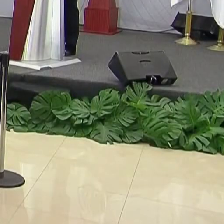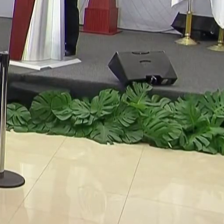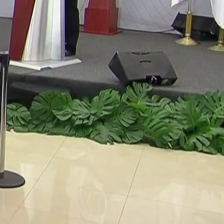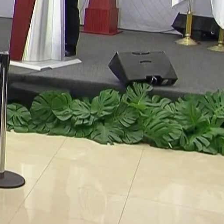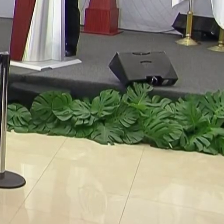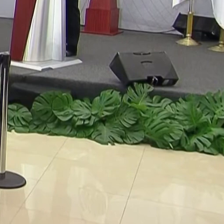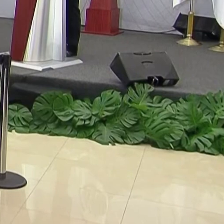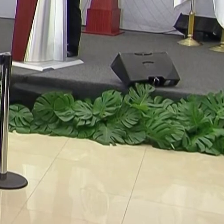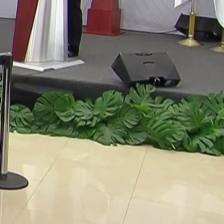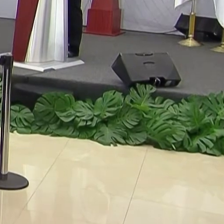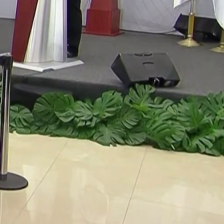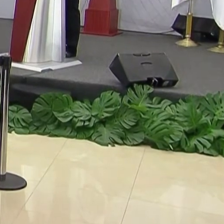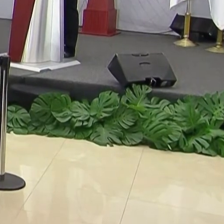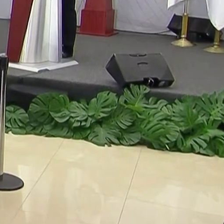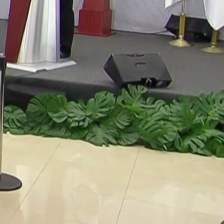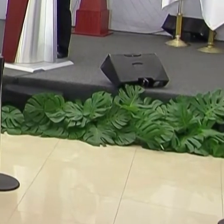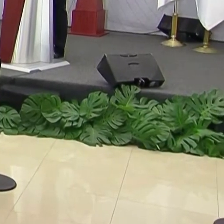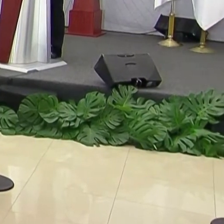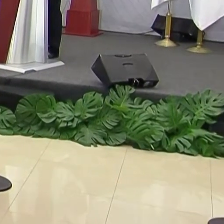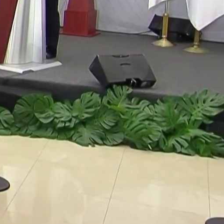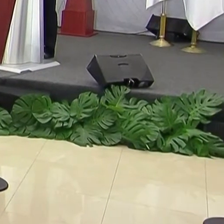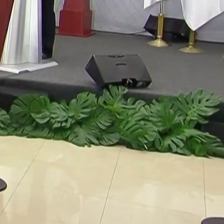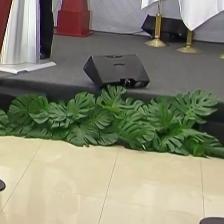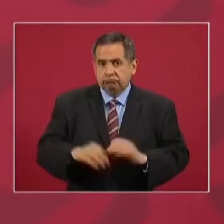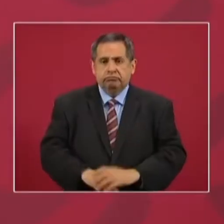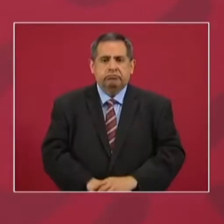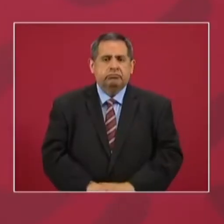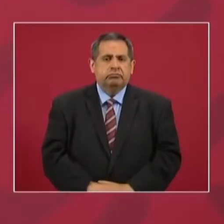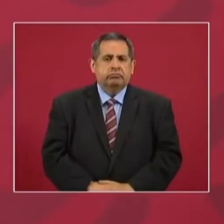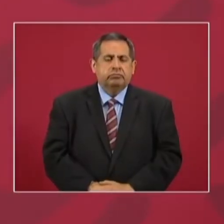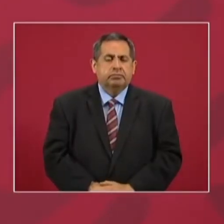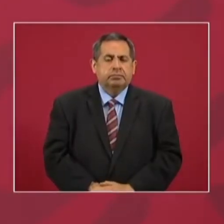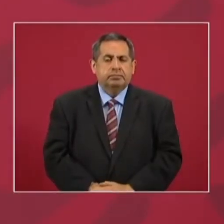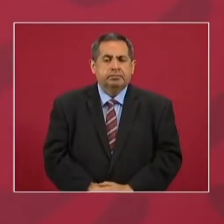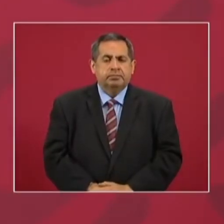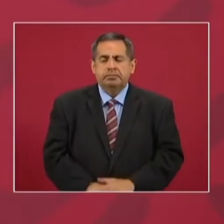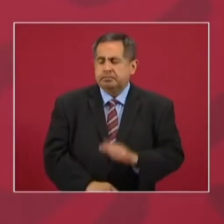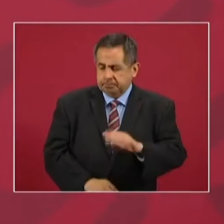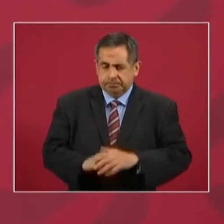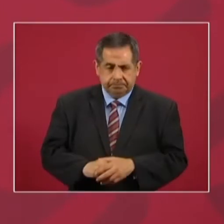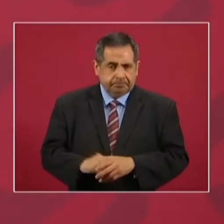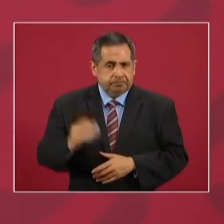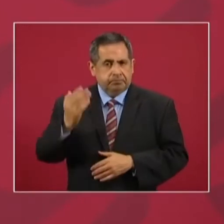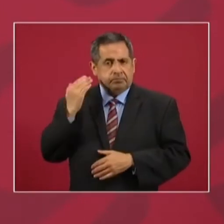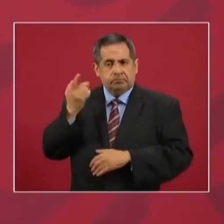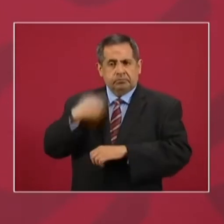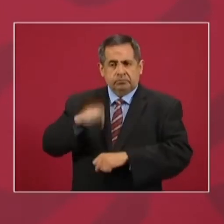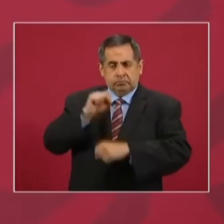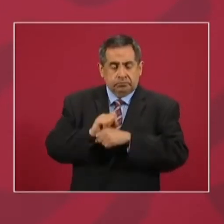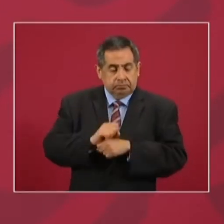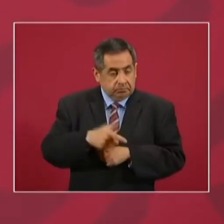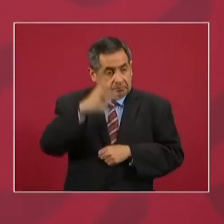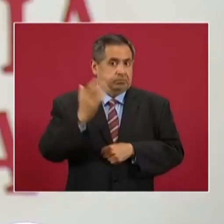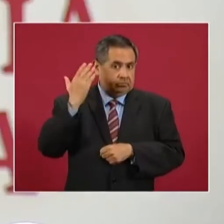Nieto, había sido detenido el pasado 15 de octubre en Los Ángeles. Luego fue repatriado el 18 de noviembre tras protestas del gobierno mexicano por